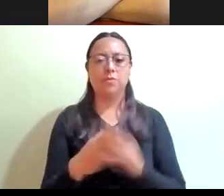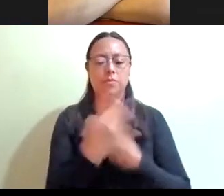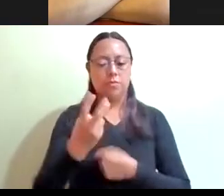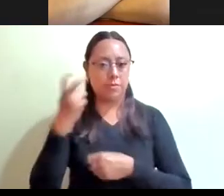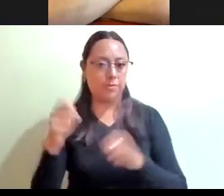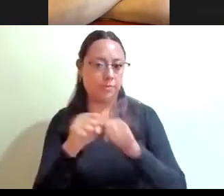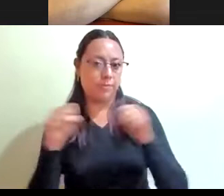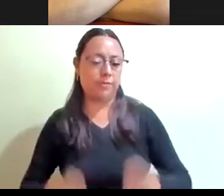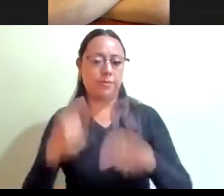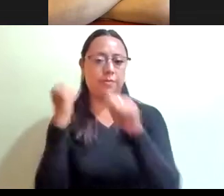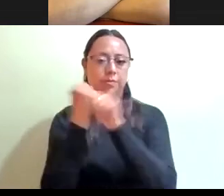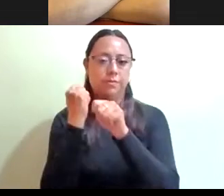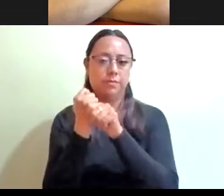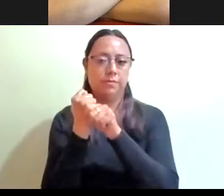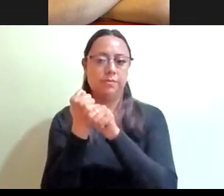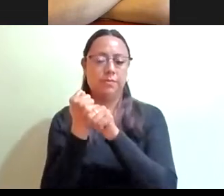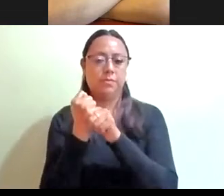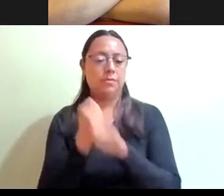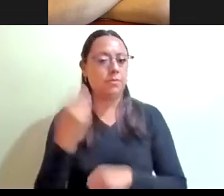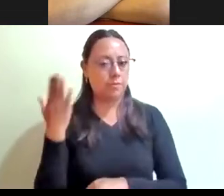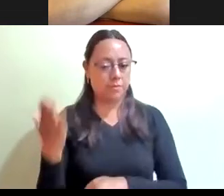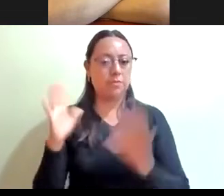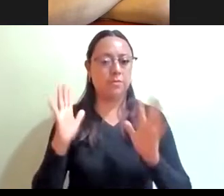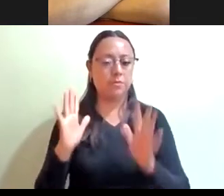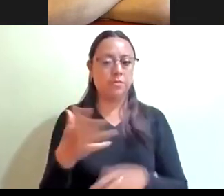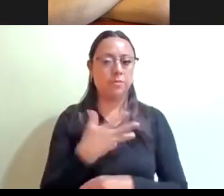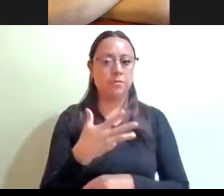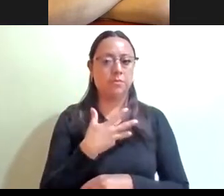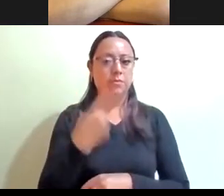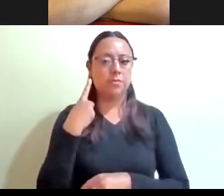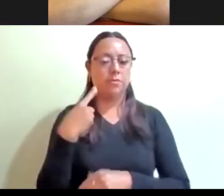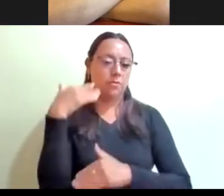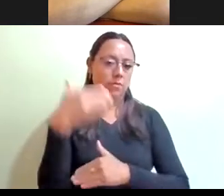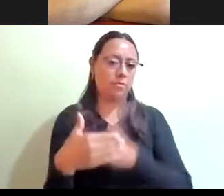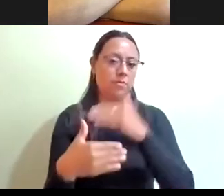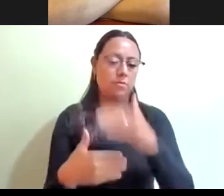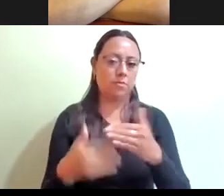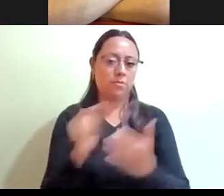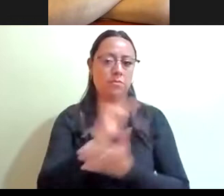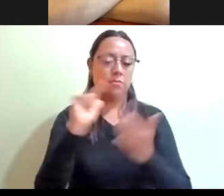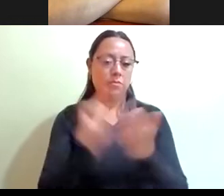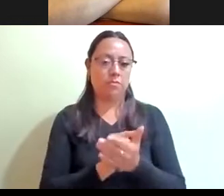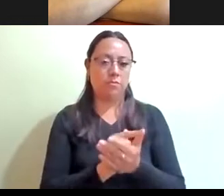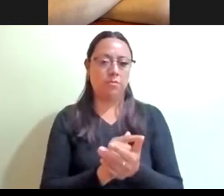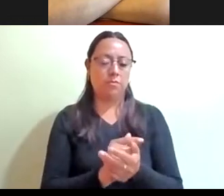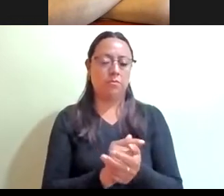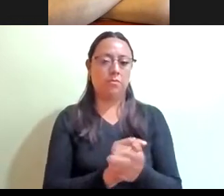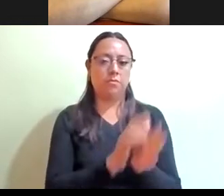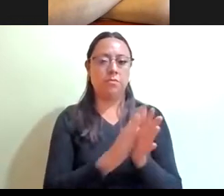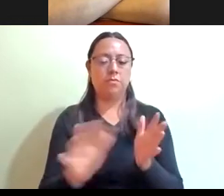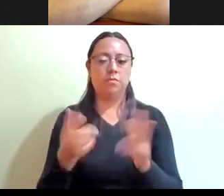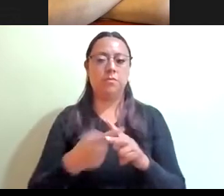de transporte ya cuenta con el antecedente de un proceso legislativo iniciado en la